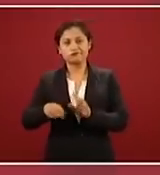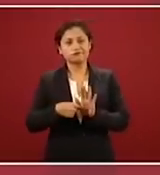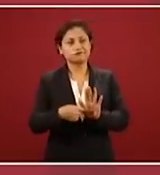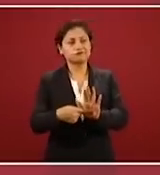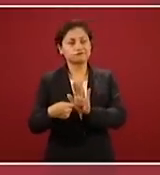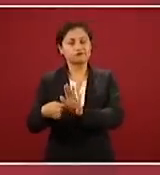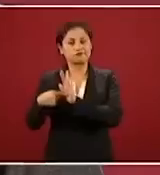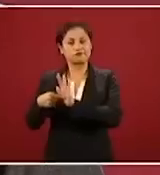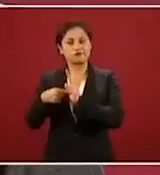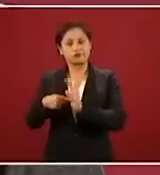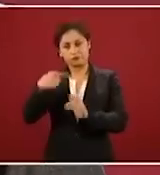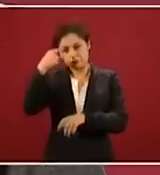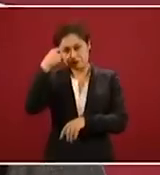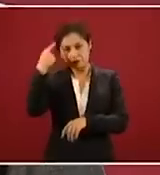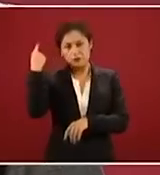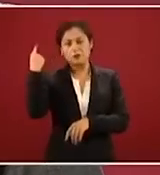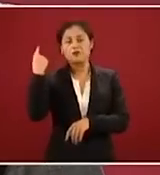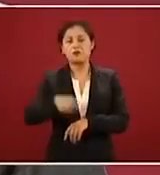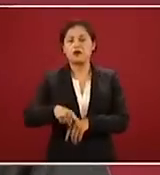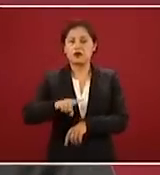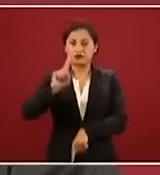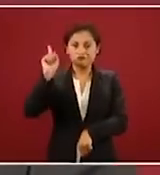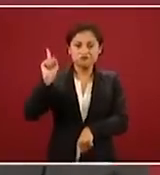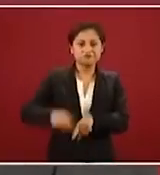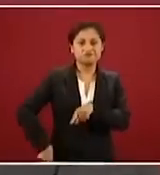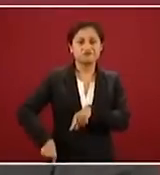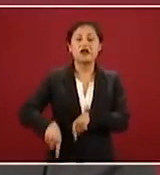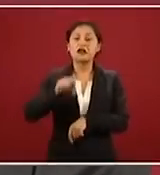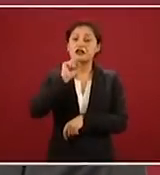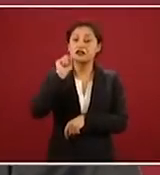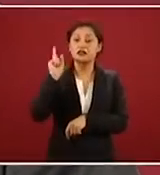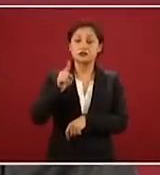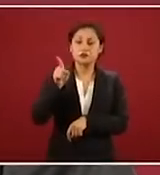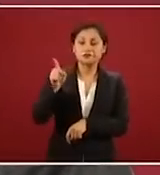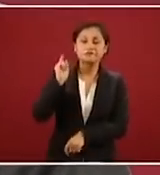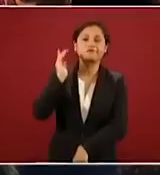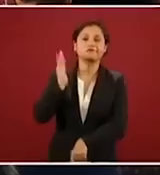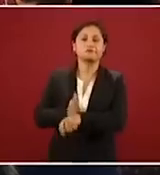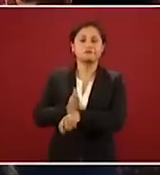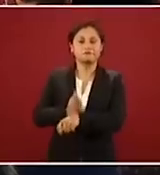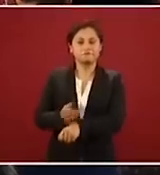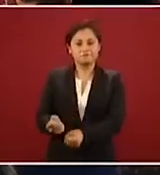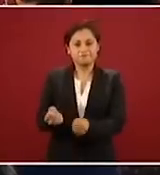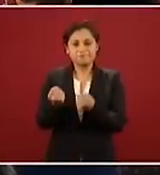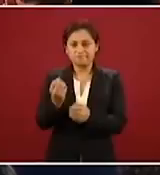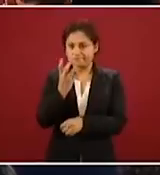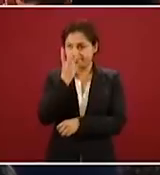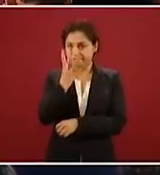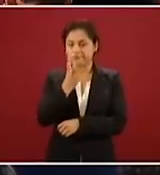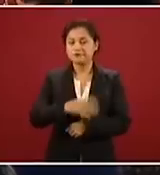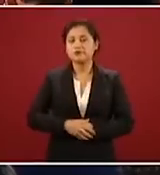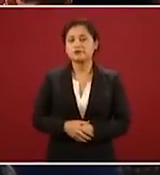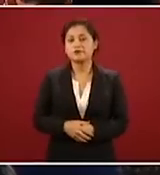se castigue de manera severa. Mi planteamiento es incluso que